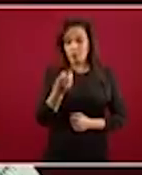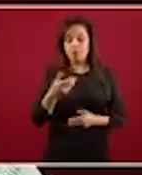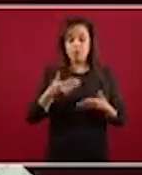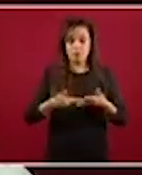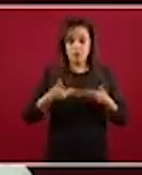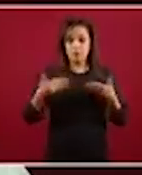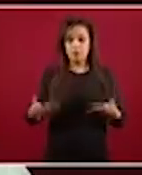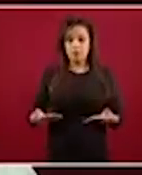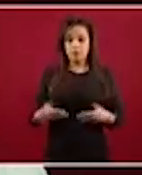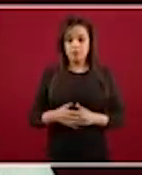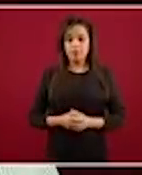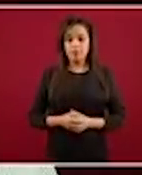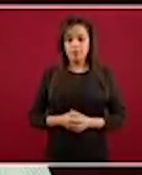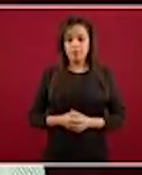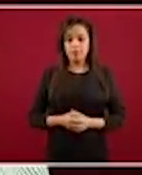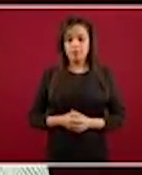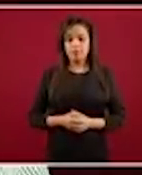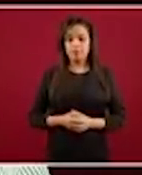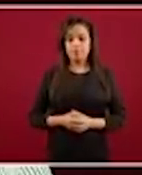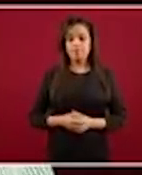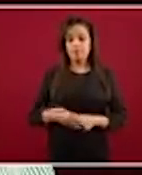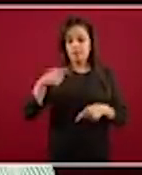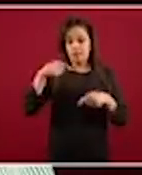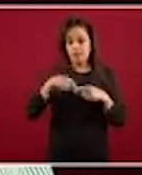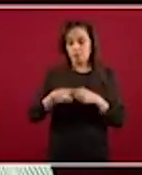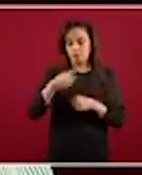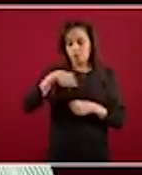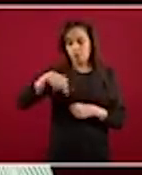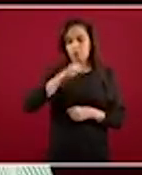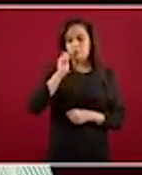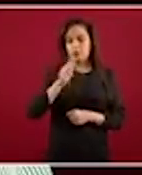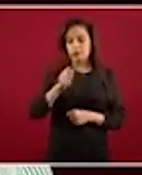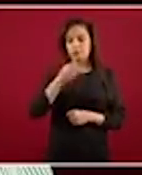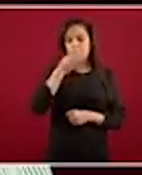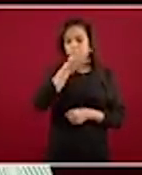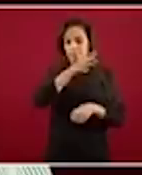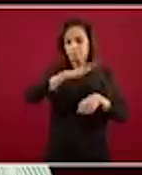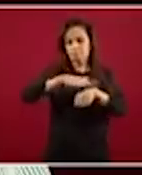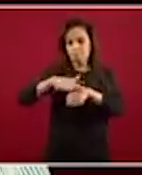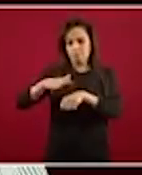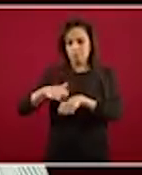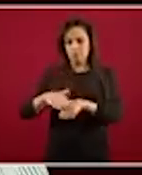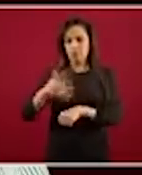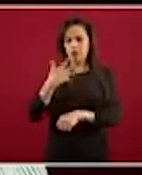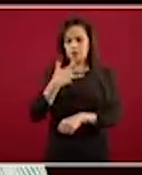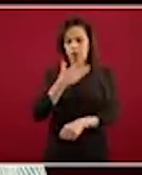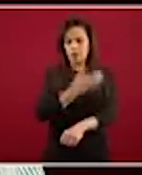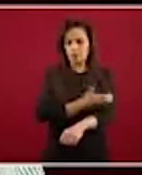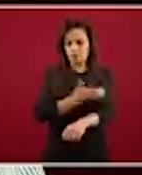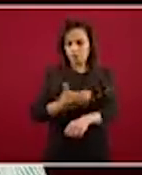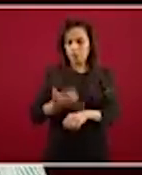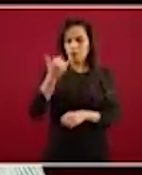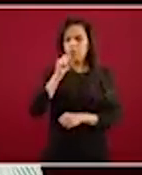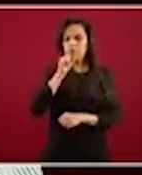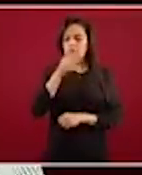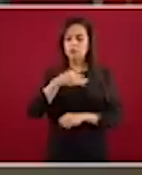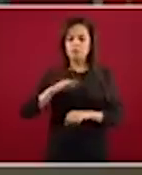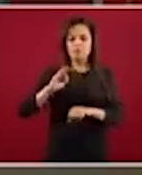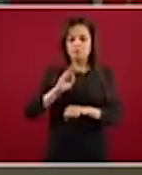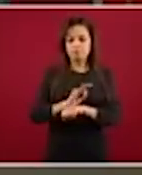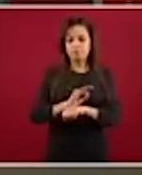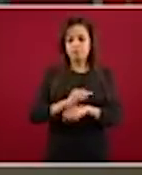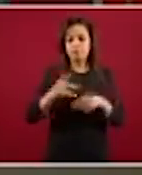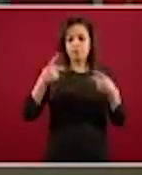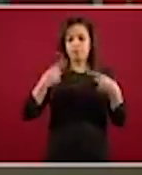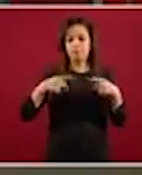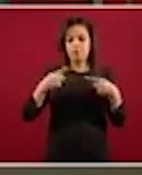ocasión, quienes somos voceros técnicos estamos acompañados y respaldados por los funcionarios del más